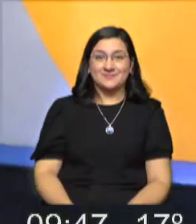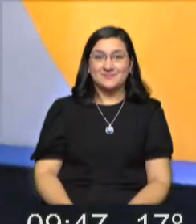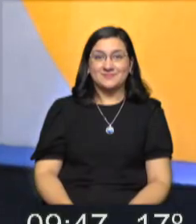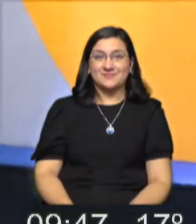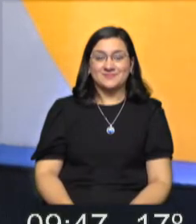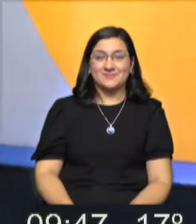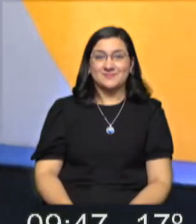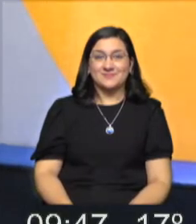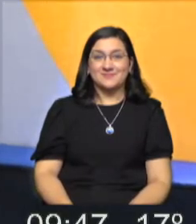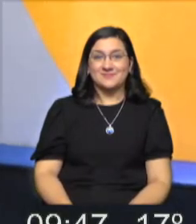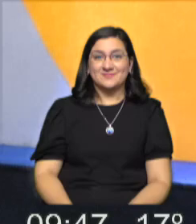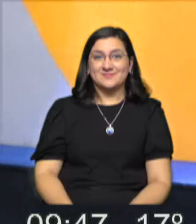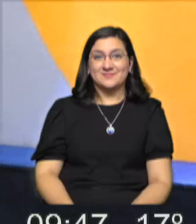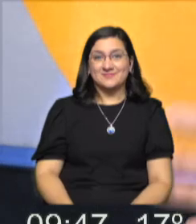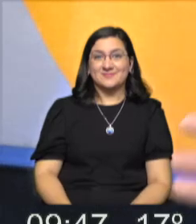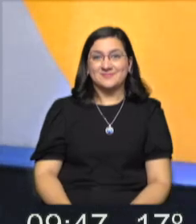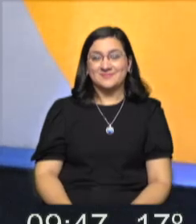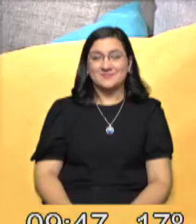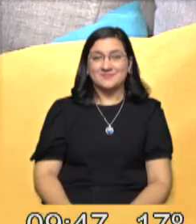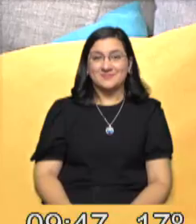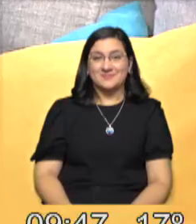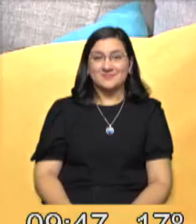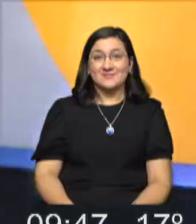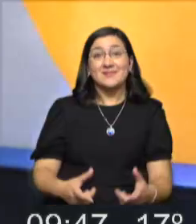13, of course. I don't understand. You don't understand,